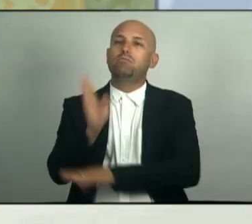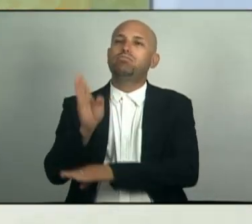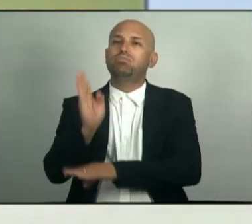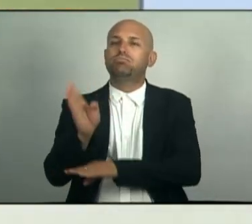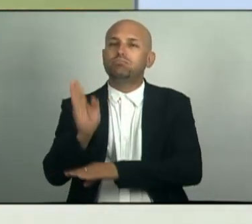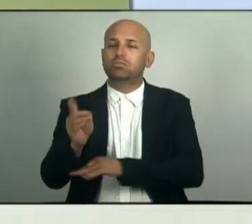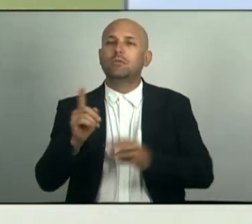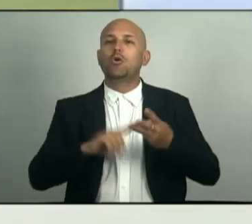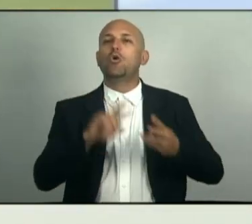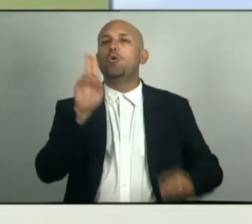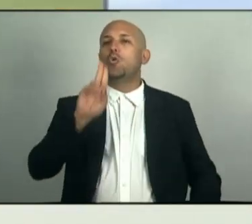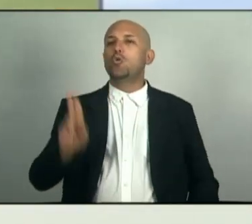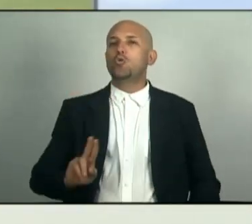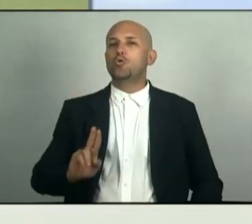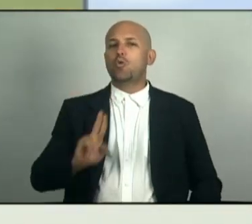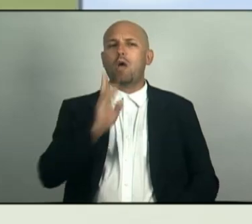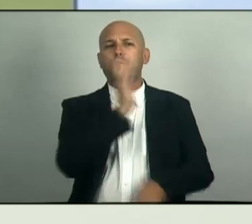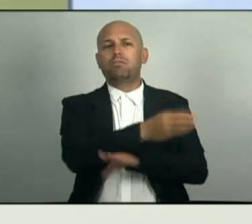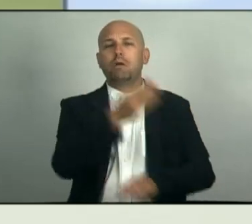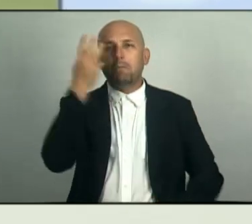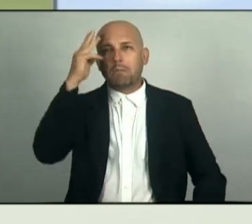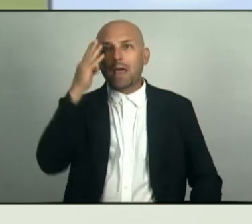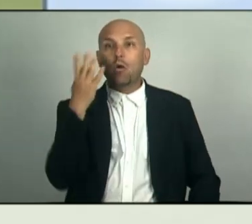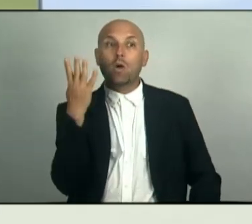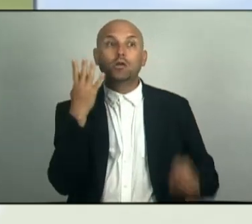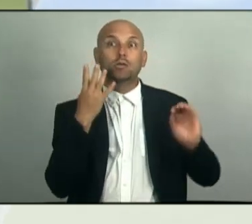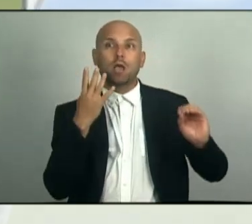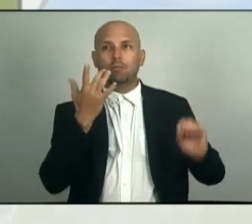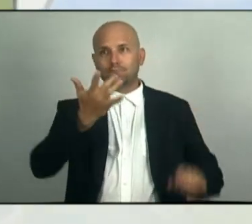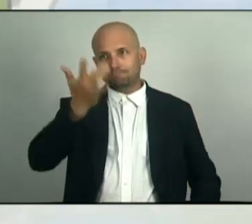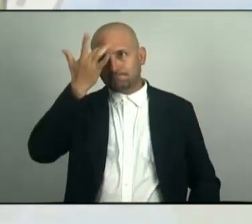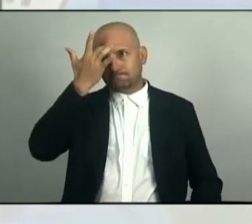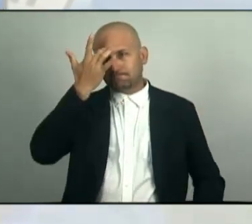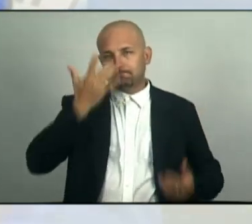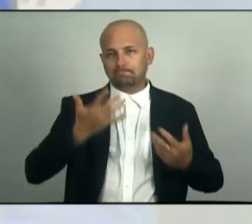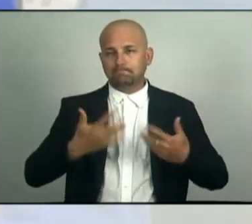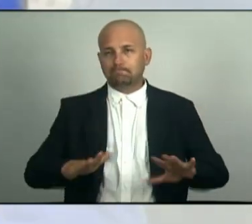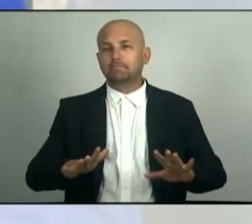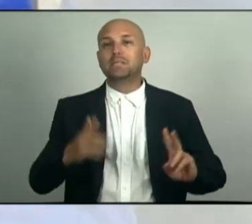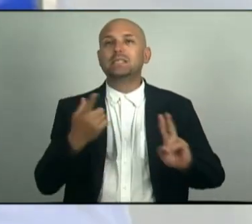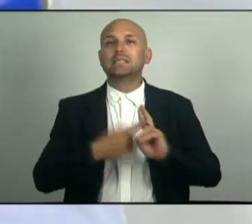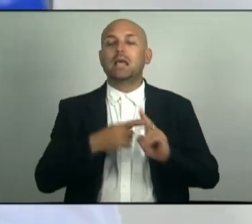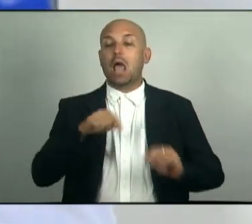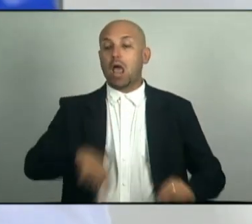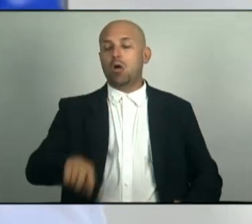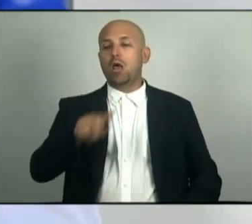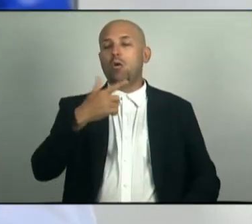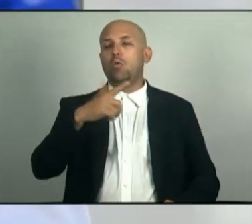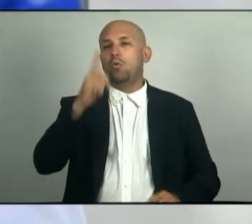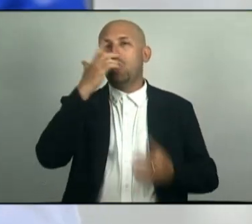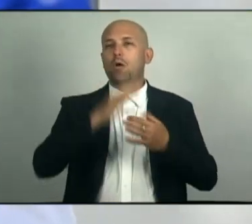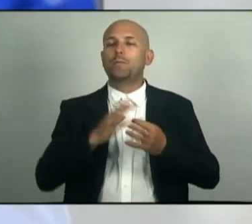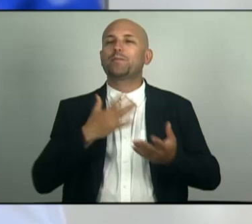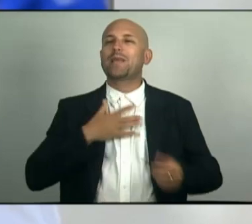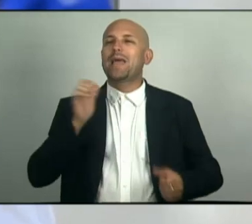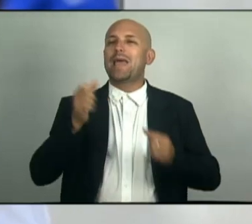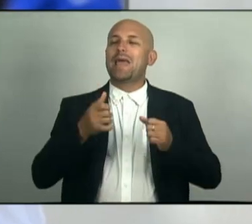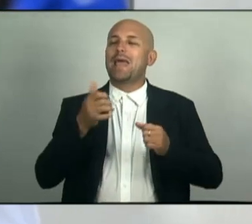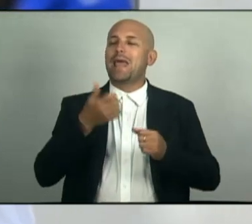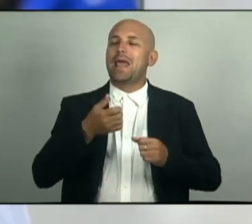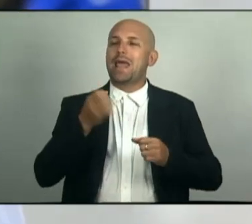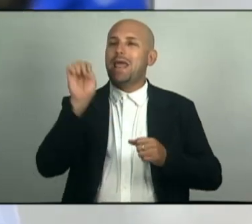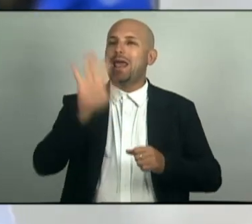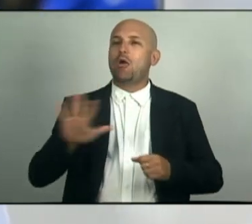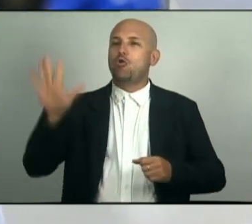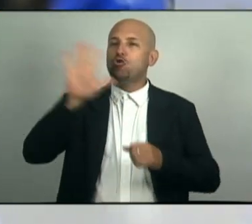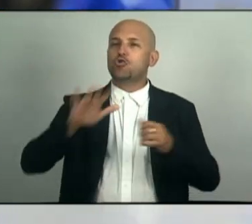y Uruguay humilló a México 4 por0 los certámenes previstos para este verano serán la Eurocopa de Naciones con sede en